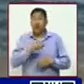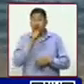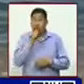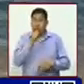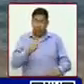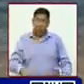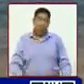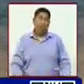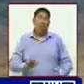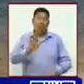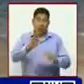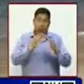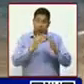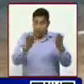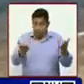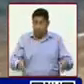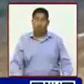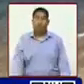domicilios.